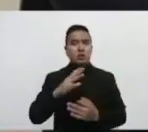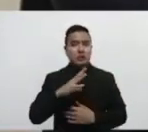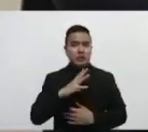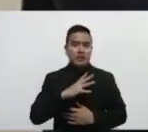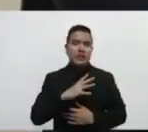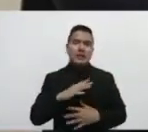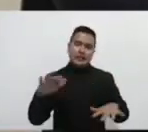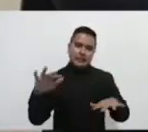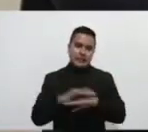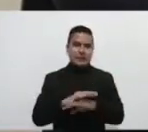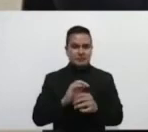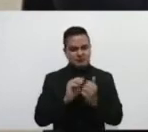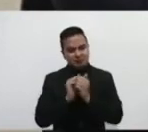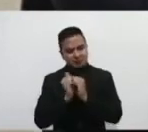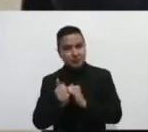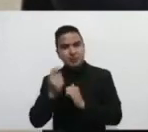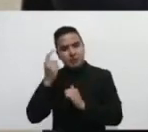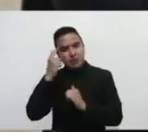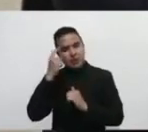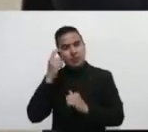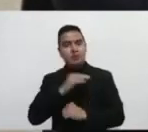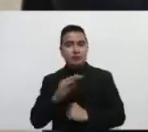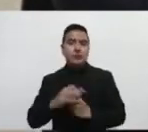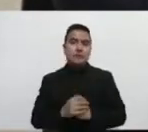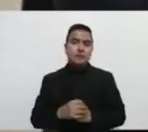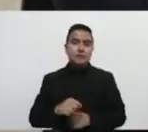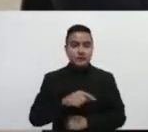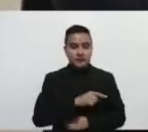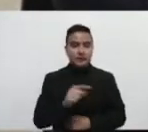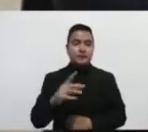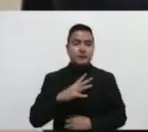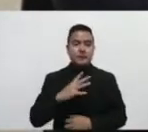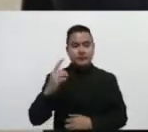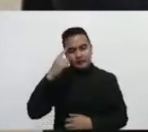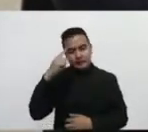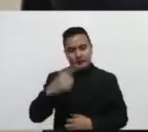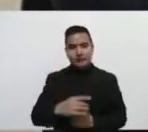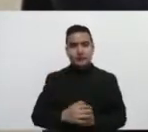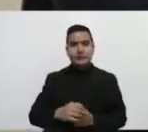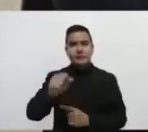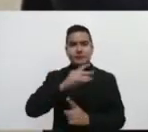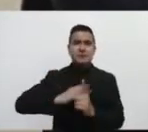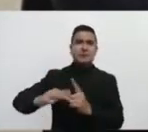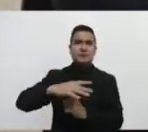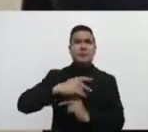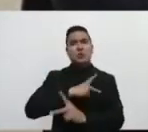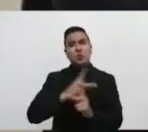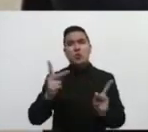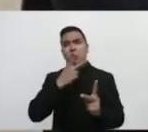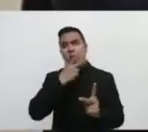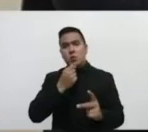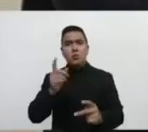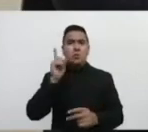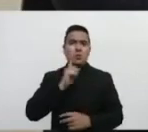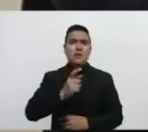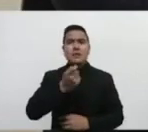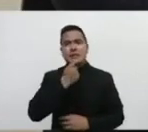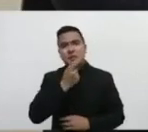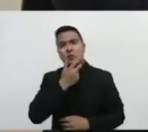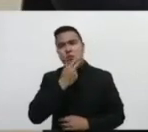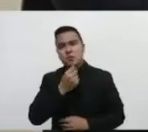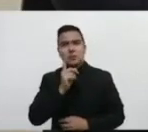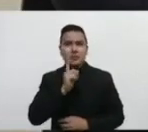que nos corresponde a todos. Todos somos agentes de cambio, todos podemos poner nuestro granito de arena para tener una